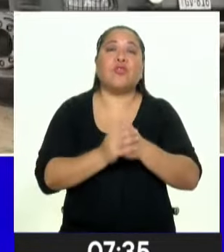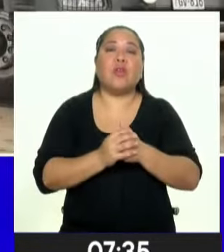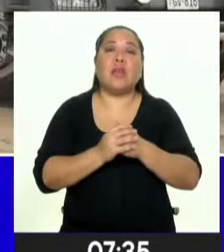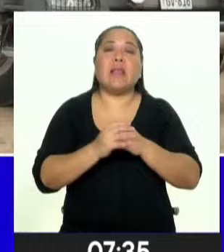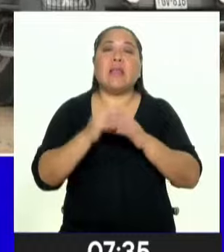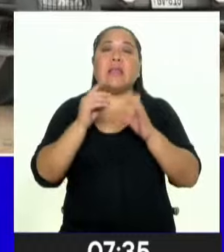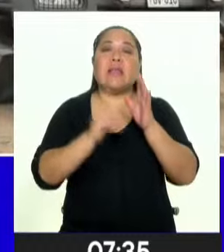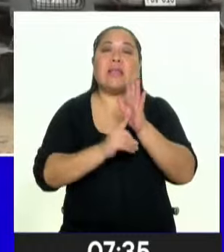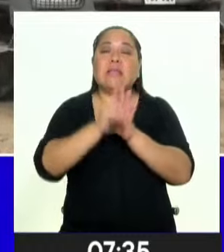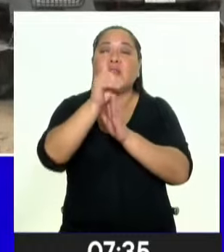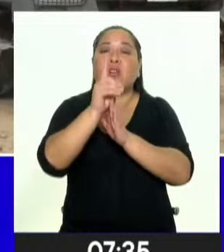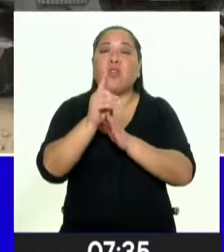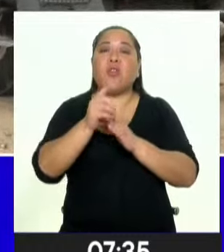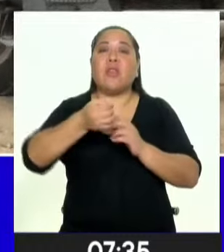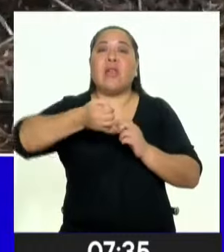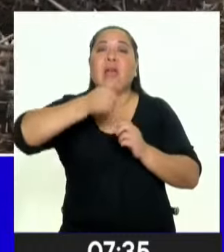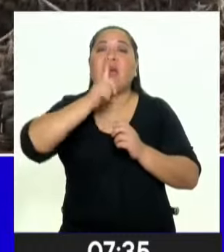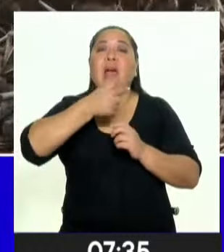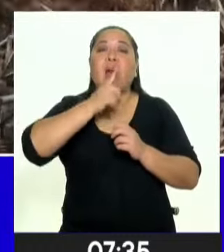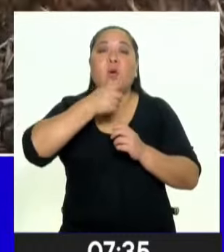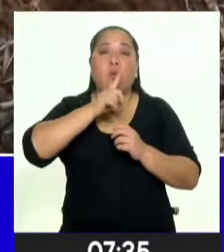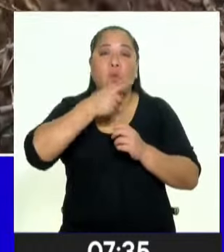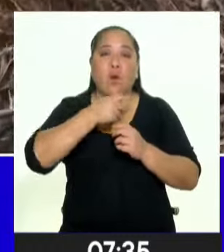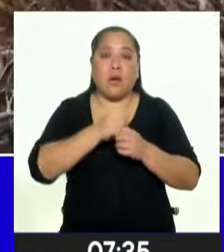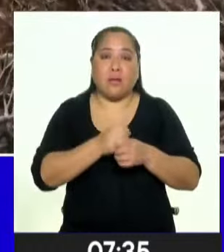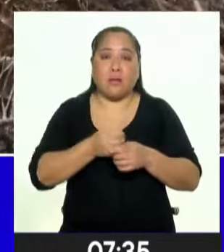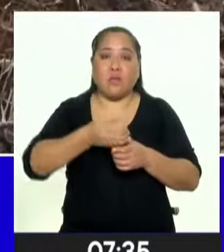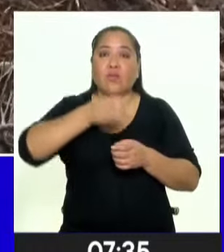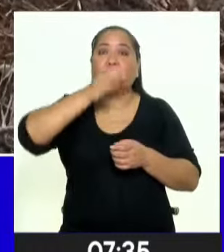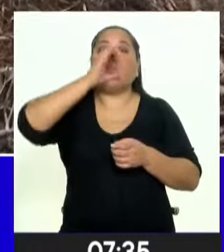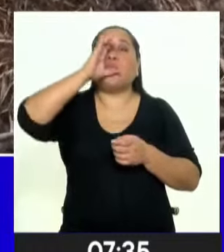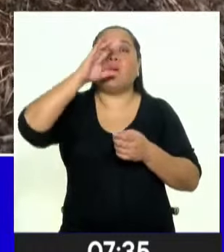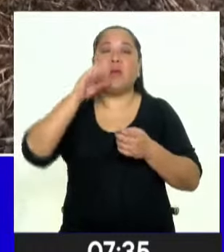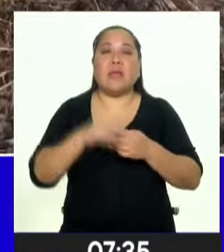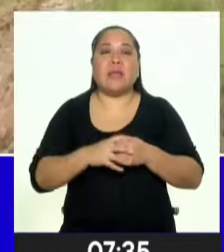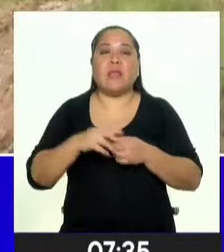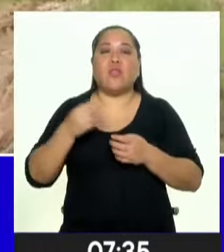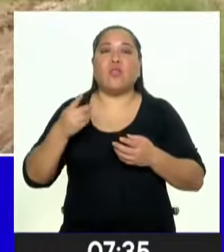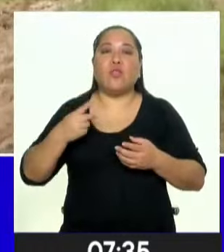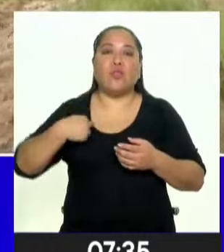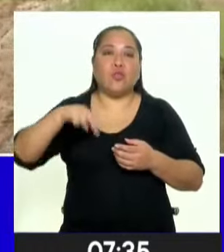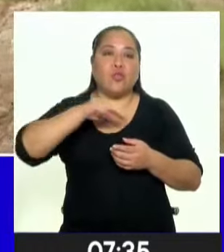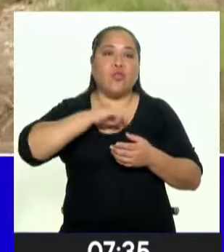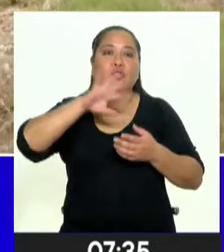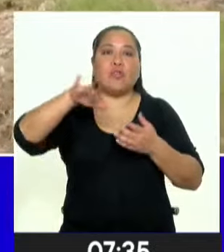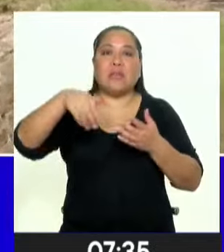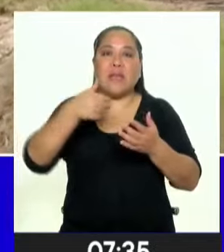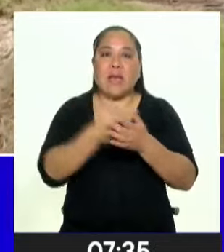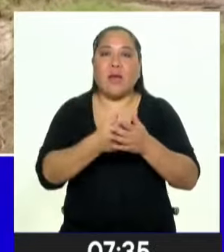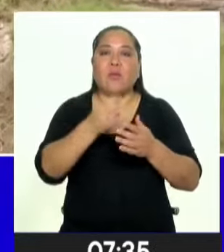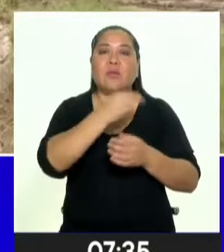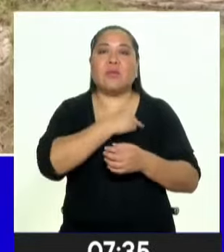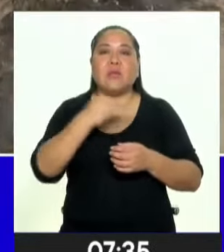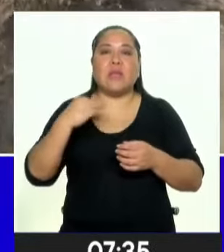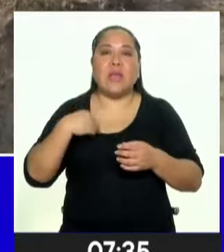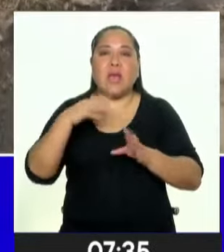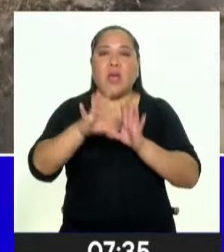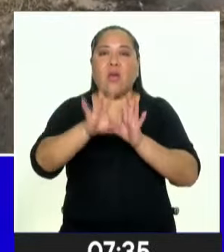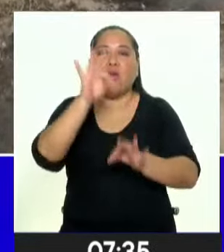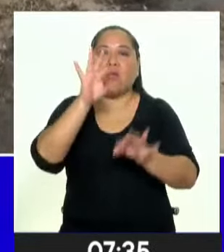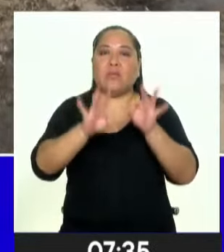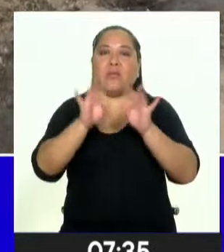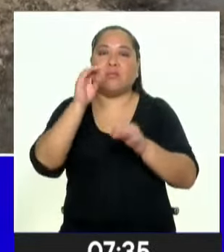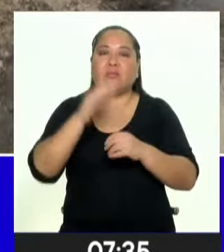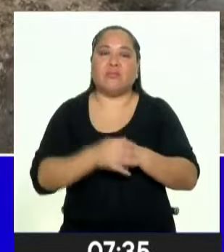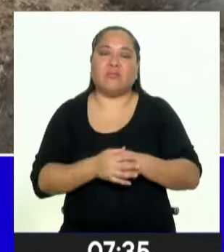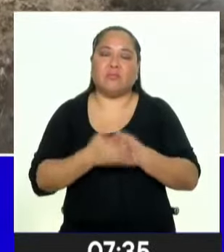de agua potable verdad Entonces en ese sentido cuando nosotros llegamos al ministerio encontramos a más de la ruina moral